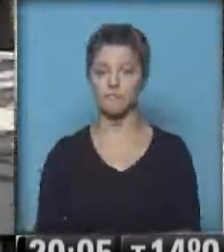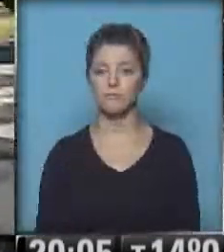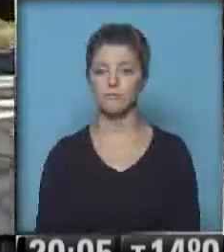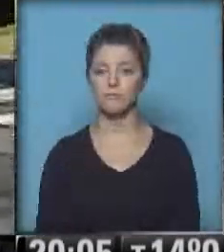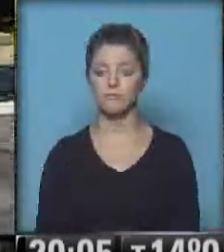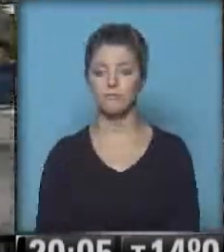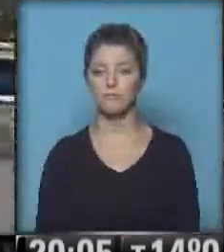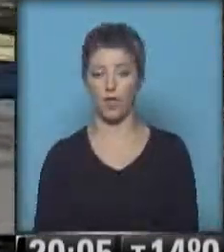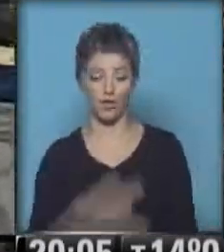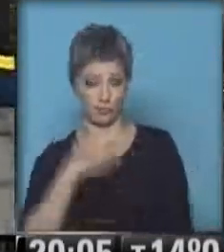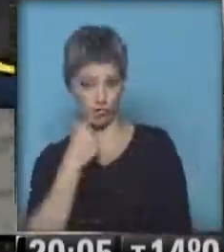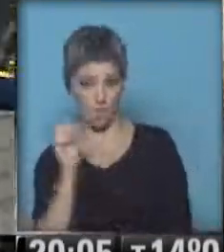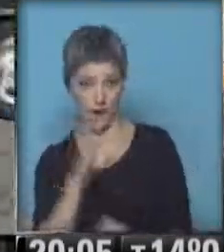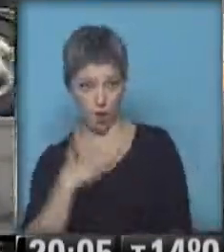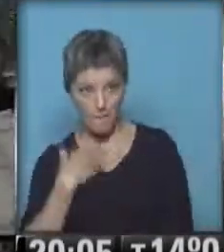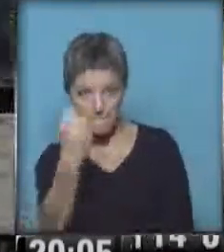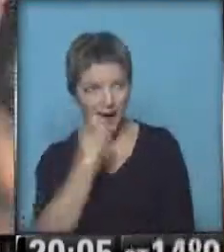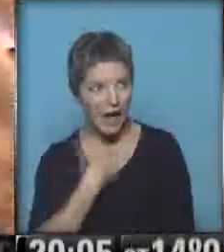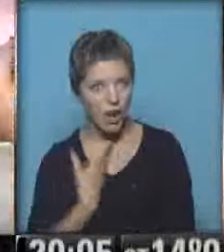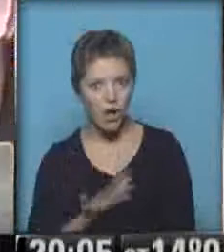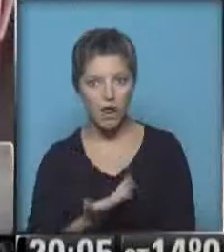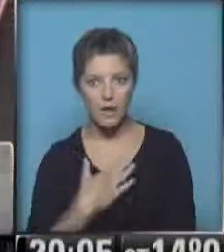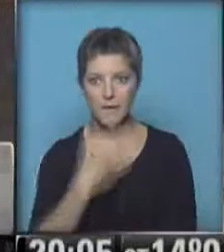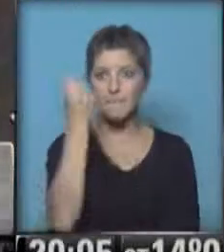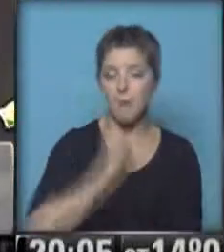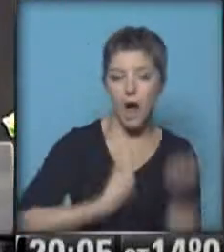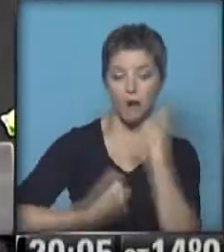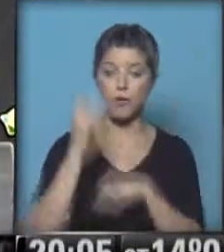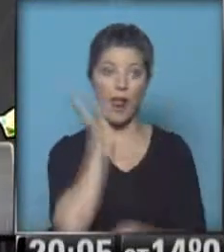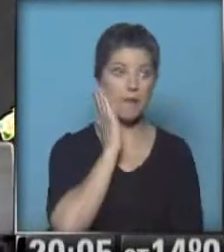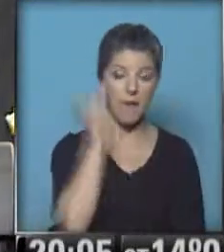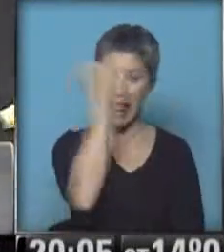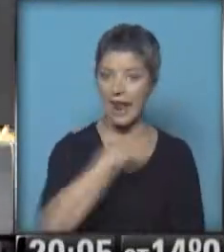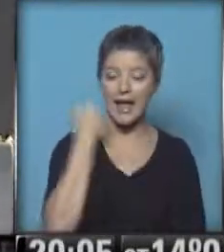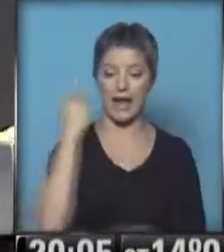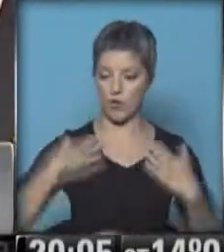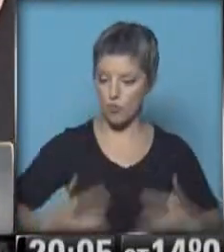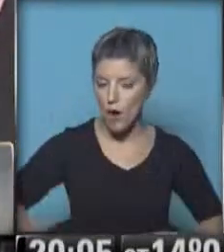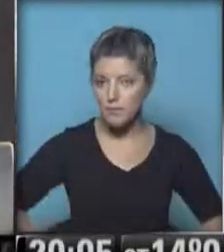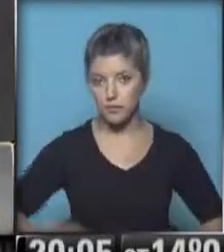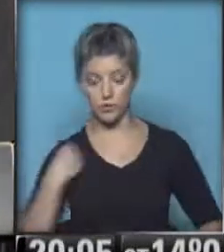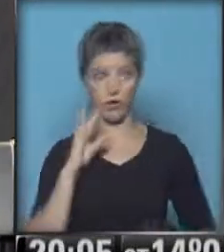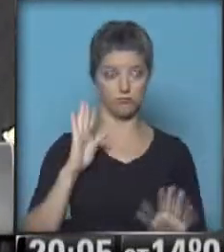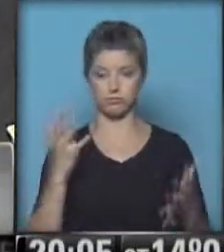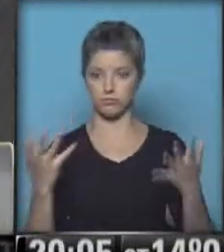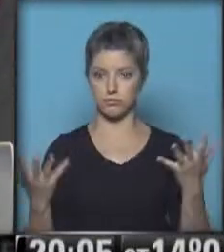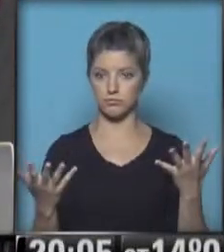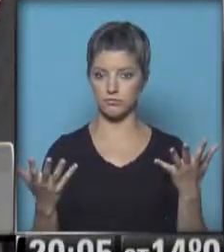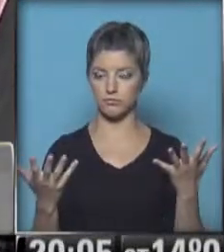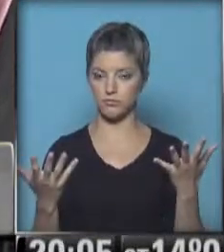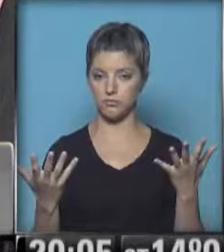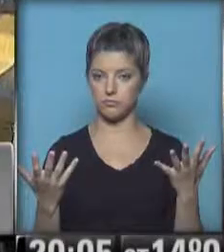No me estoy victimizando, me golpearon, me pegaron un par de manos en la cara, un par de manos en el cuerpo, yo medio trastablillé